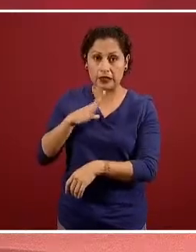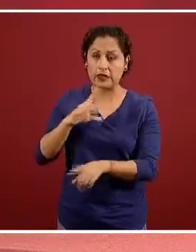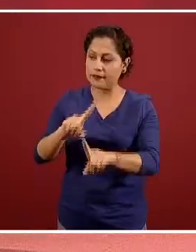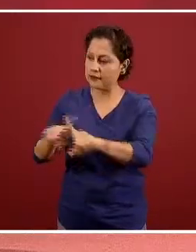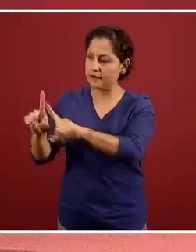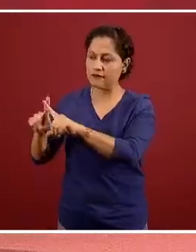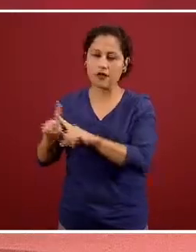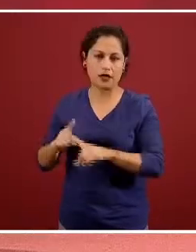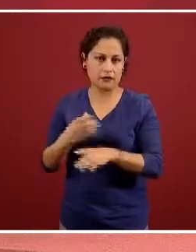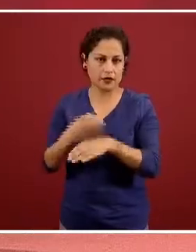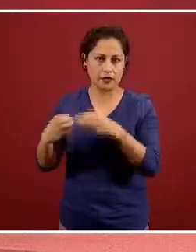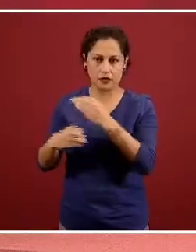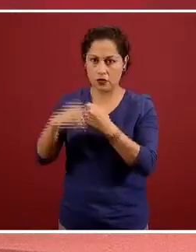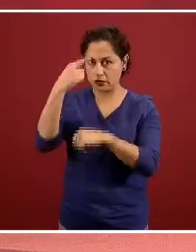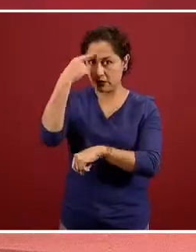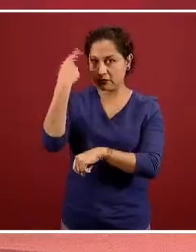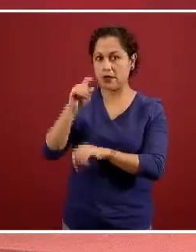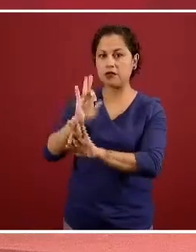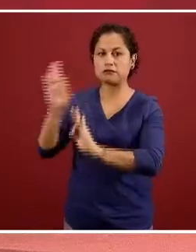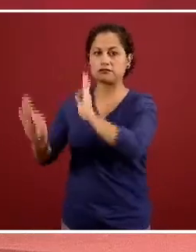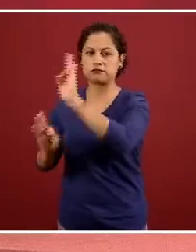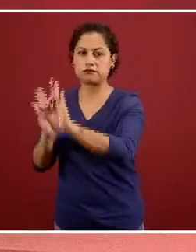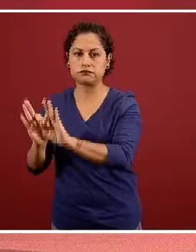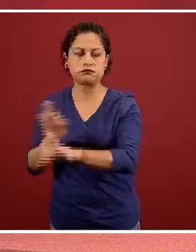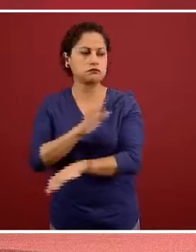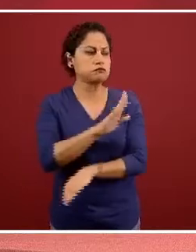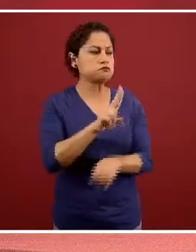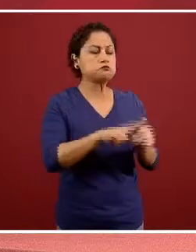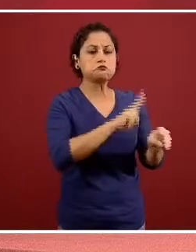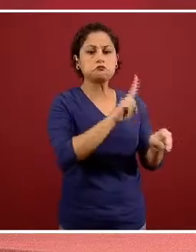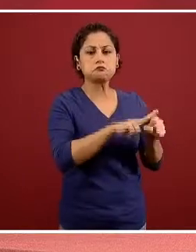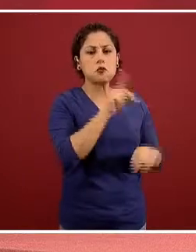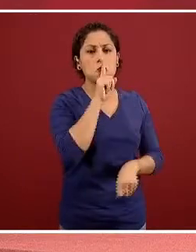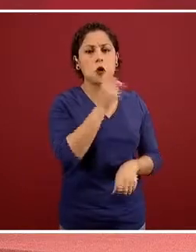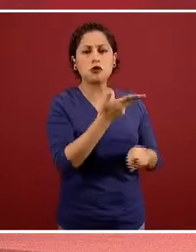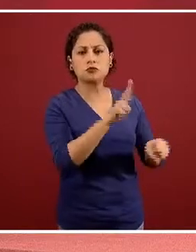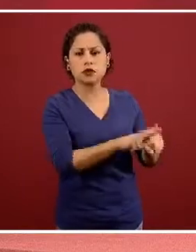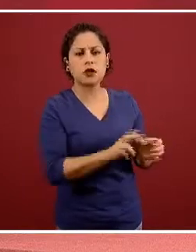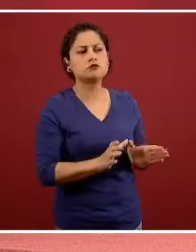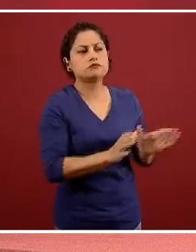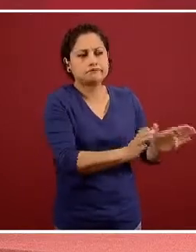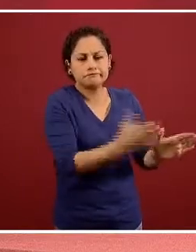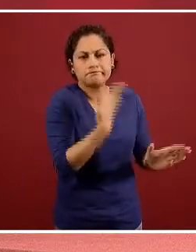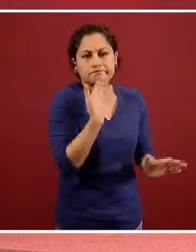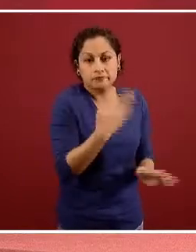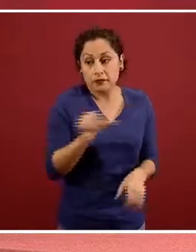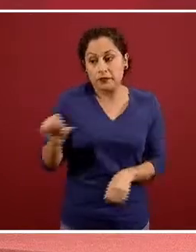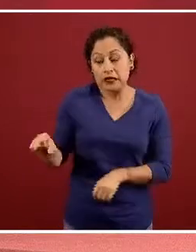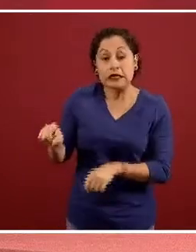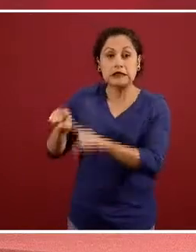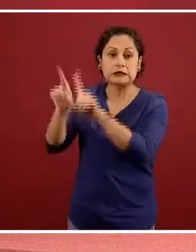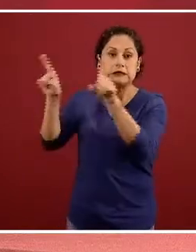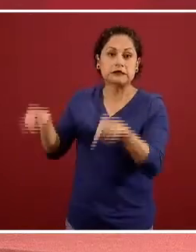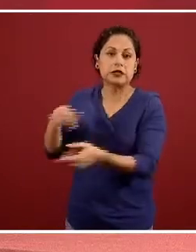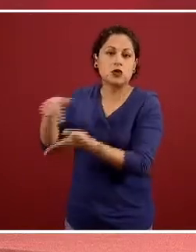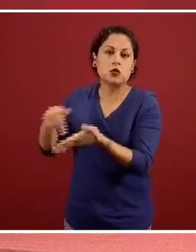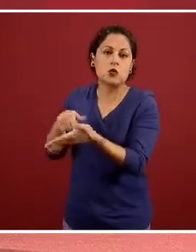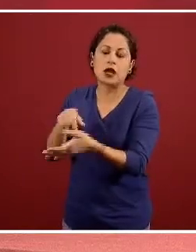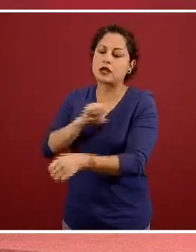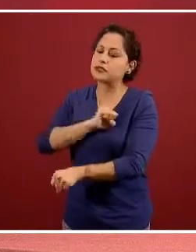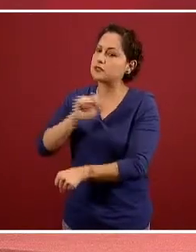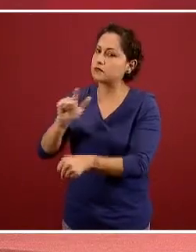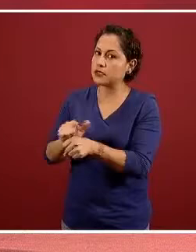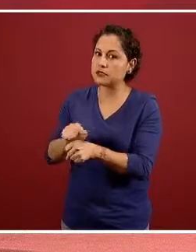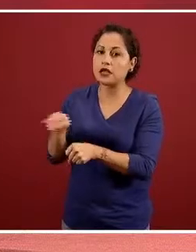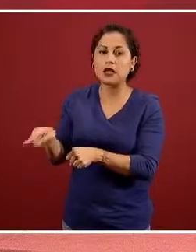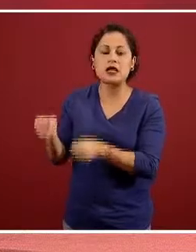ciertas características. No es cualquier cuarto, es un cuarto donde el paciente seguramente va a estar intubado, va a